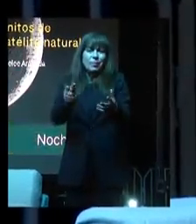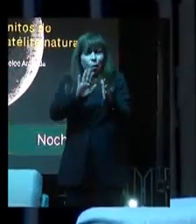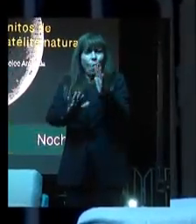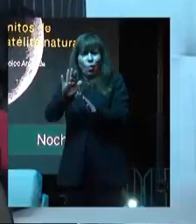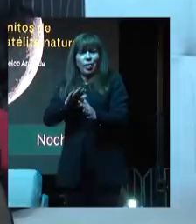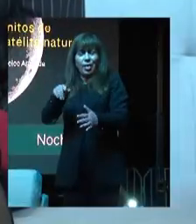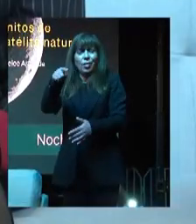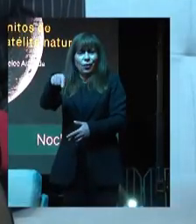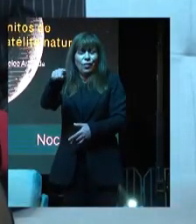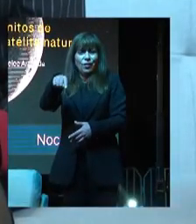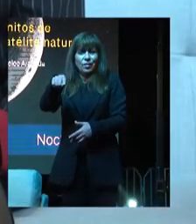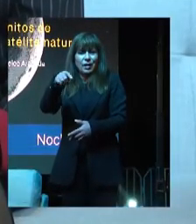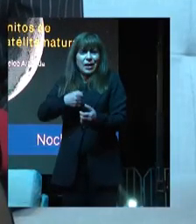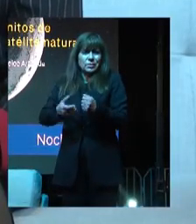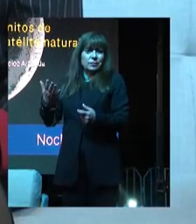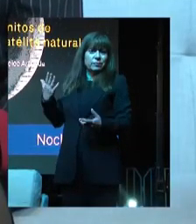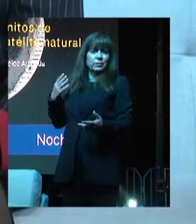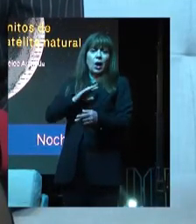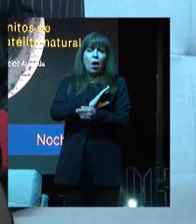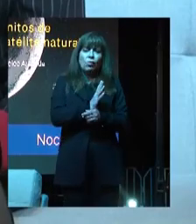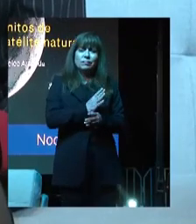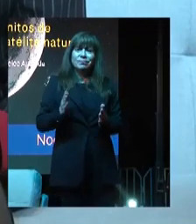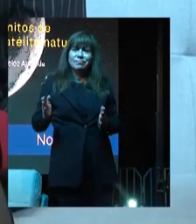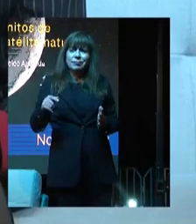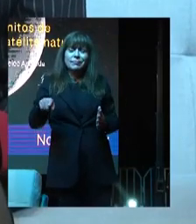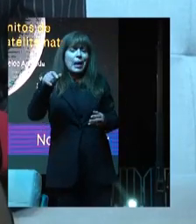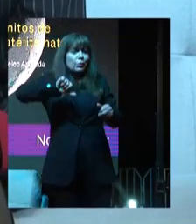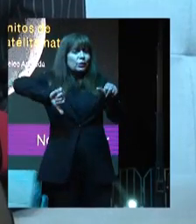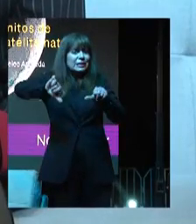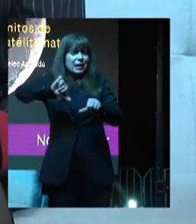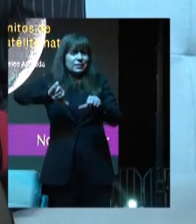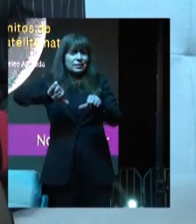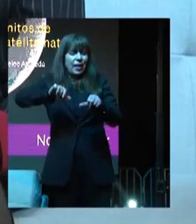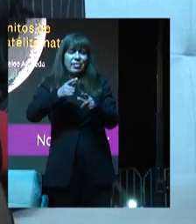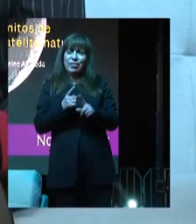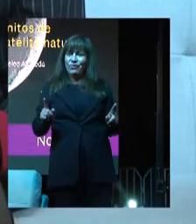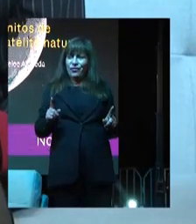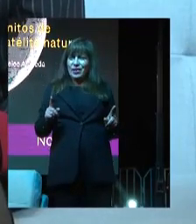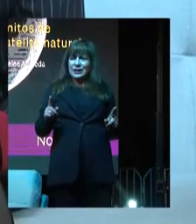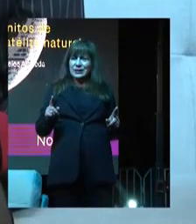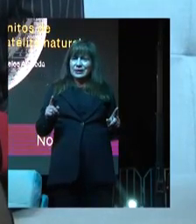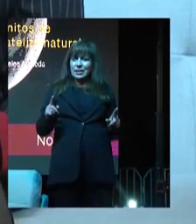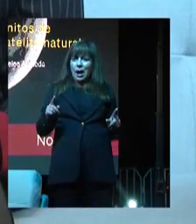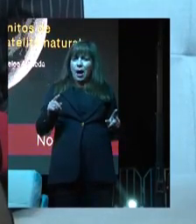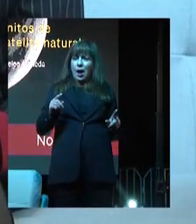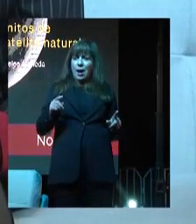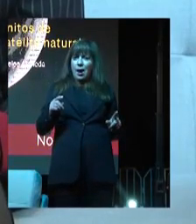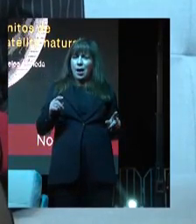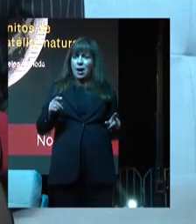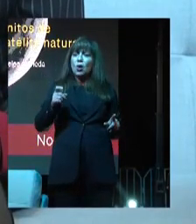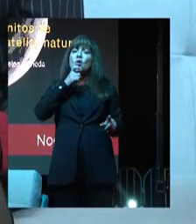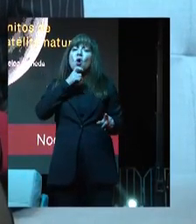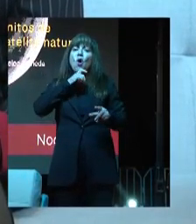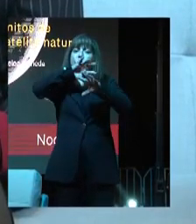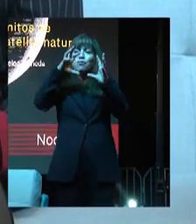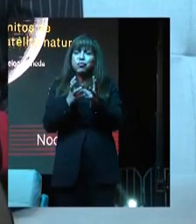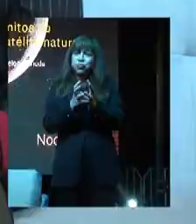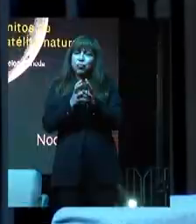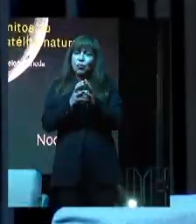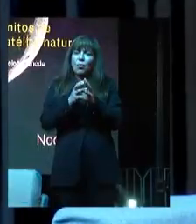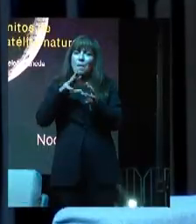cuidado con ellos. La ciencia, a diferencia del arte, uno crea a partir